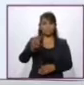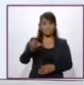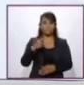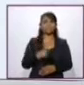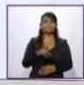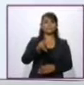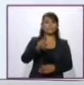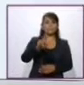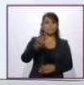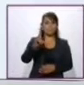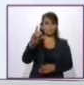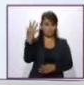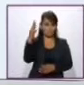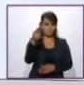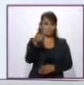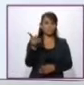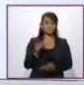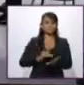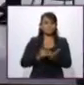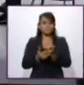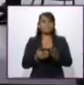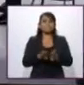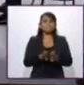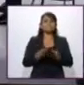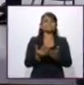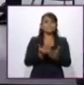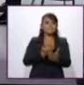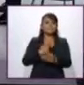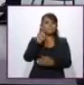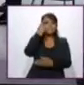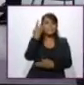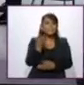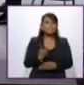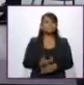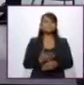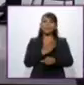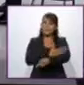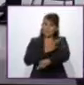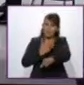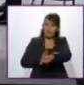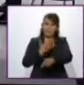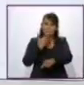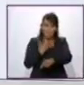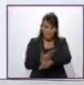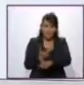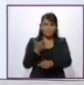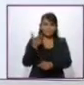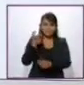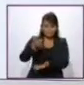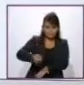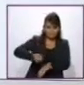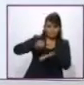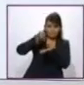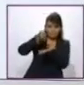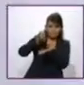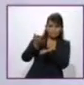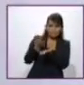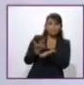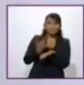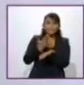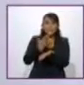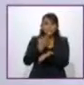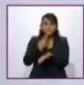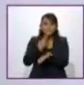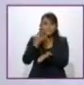PRD. Candidata, ¿qué estrategia aplicará para garantizar el uso transparente y eficiente de los recursos públicos? Le escuchamos.